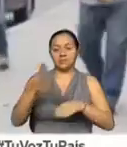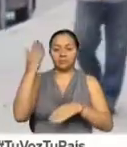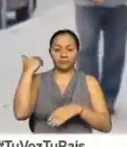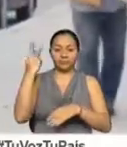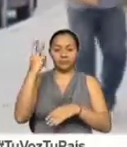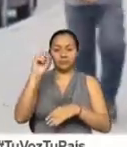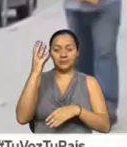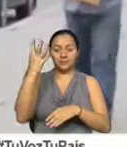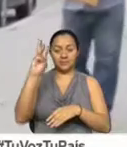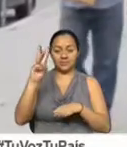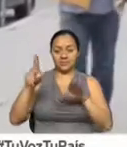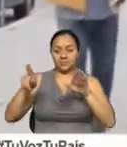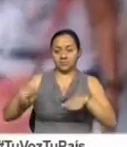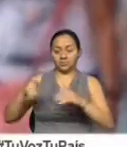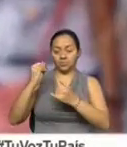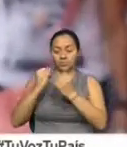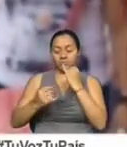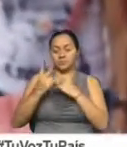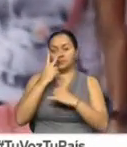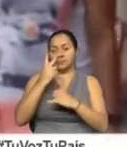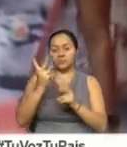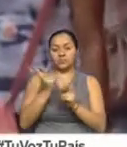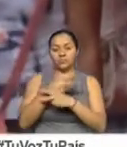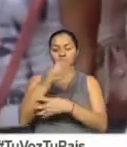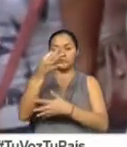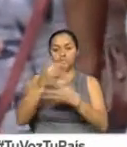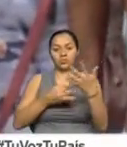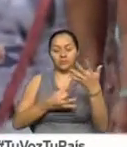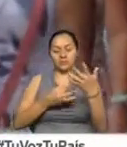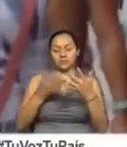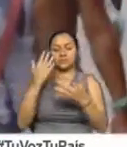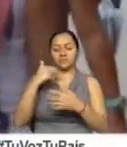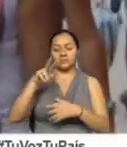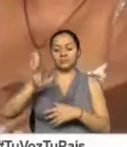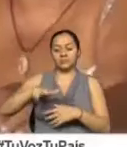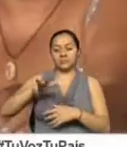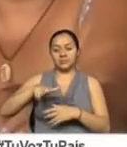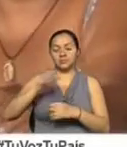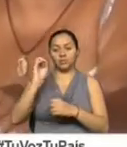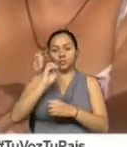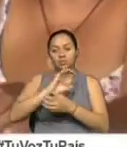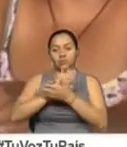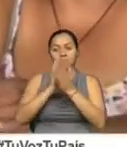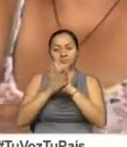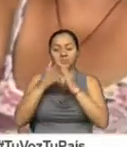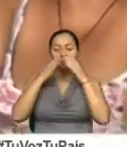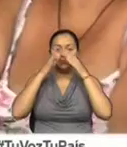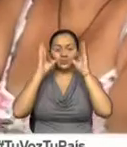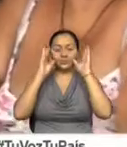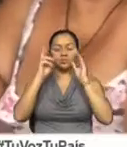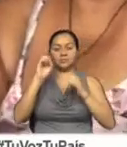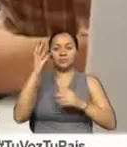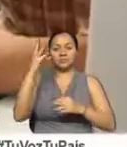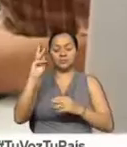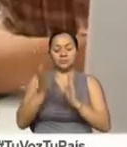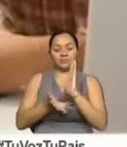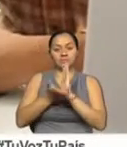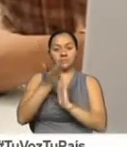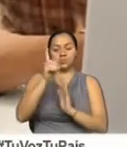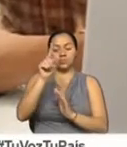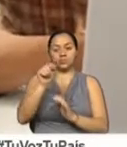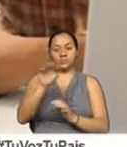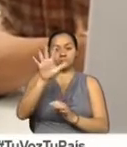pasado, reflejándose en el PIB del último trimestre de 2016, con una variación positiva de